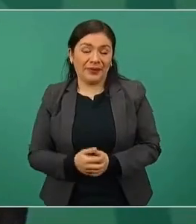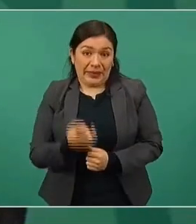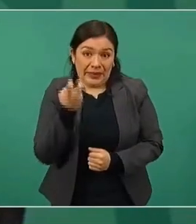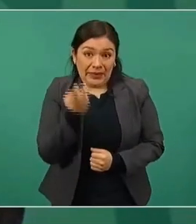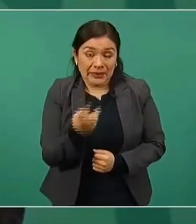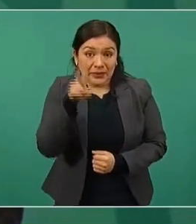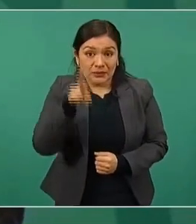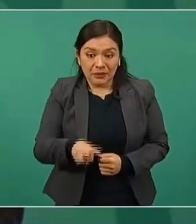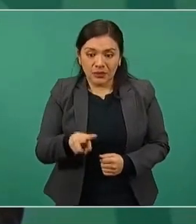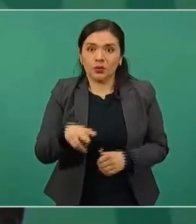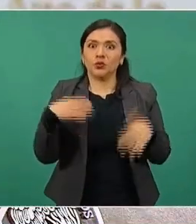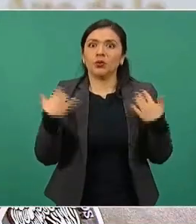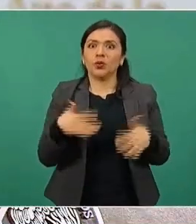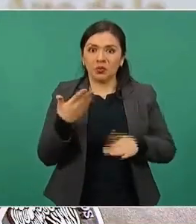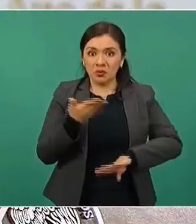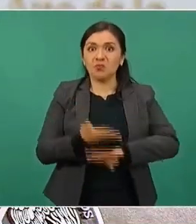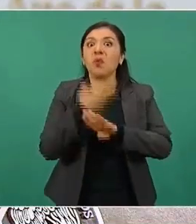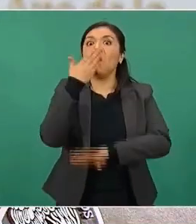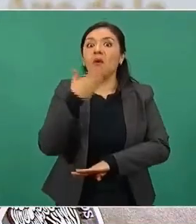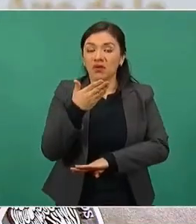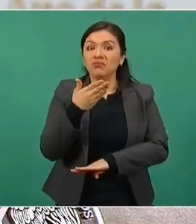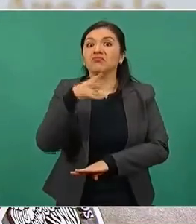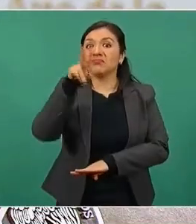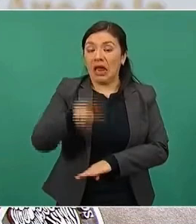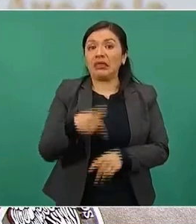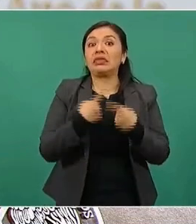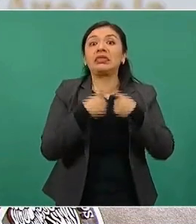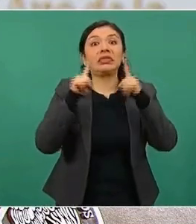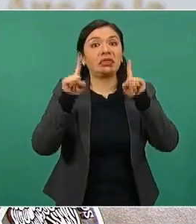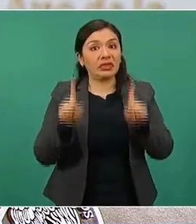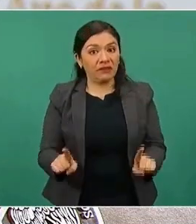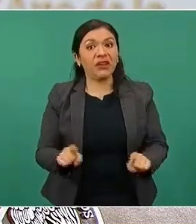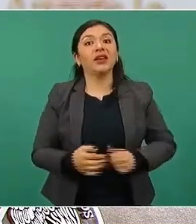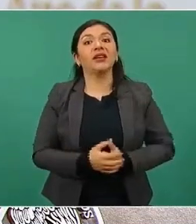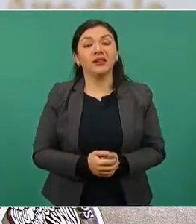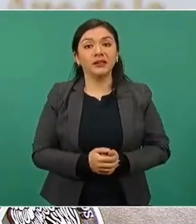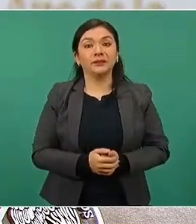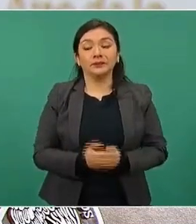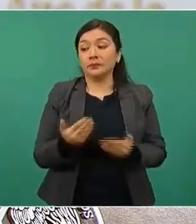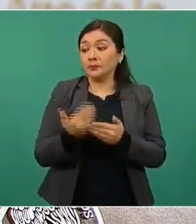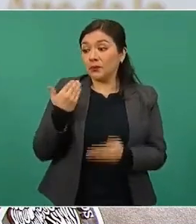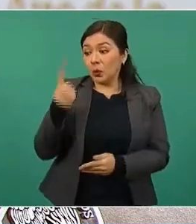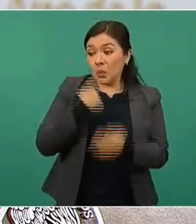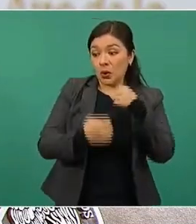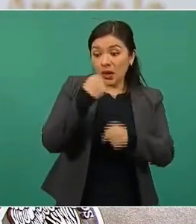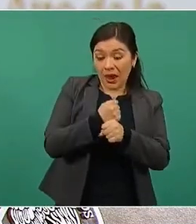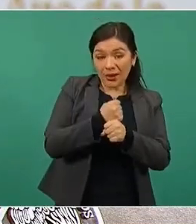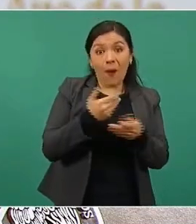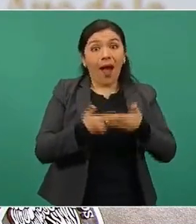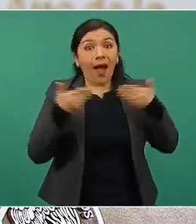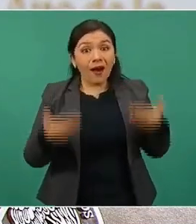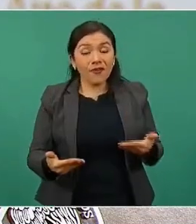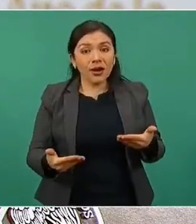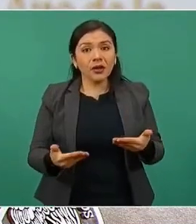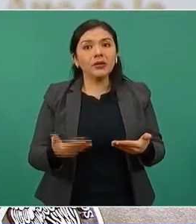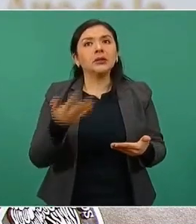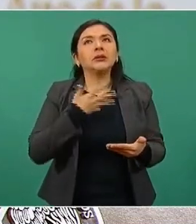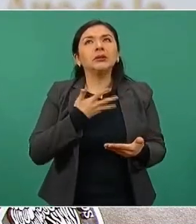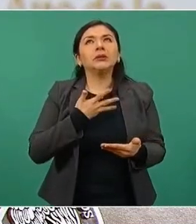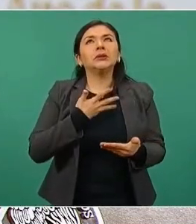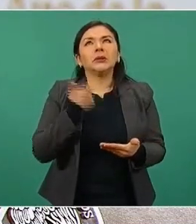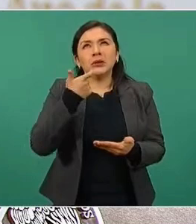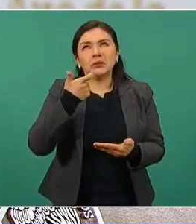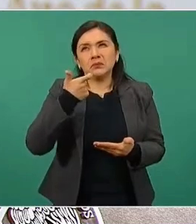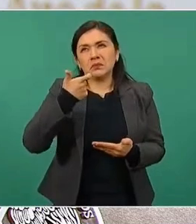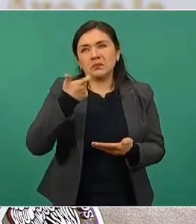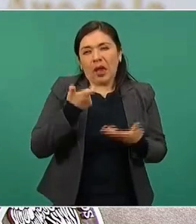sido sumamente significativa, de manera que del año pasado a tuvimos una reducción por